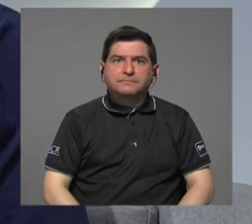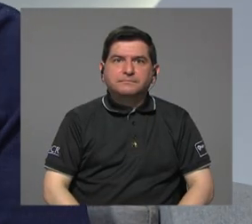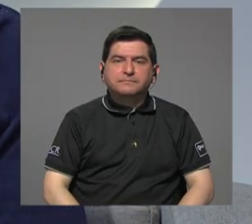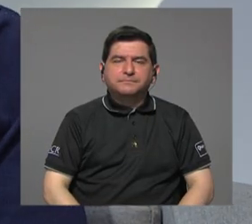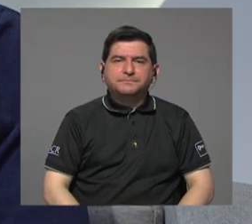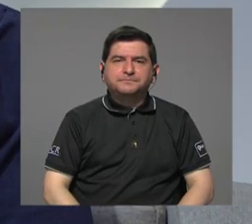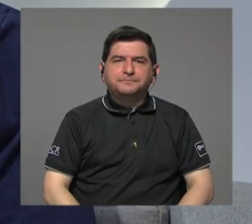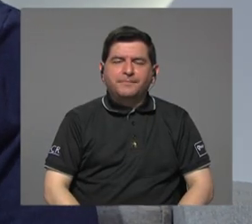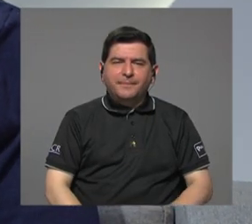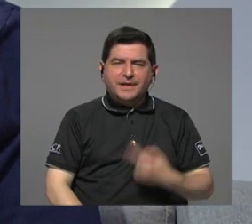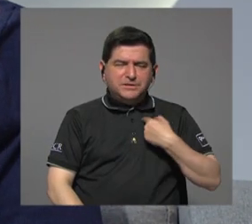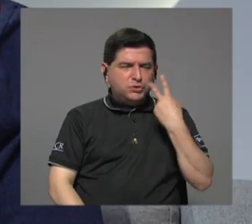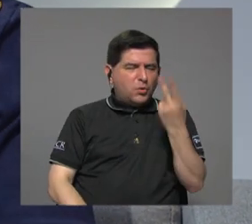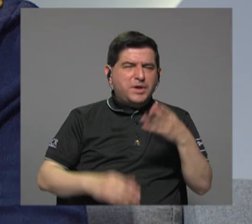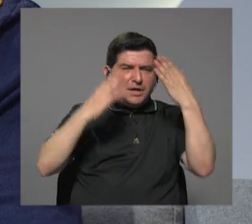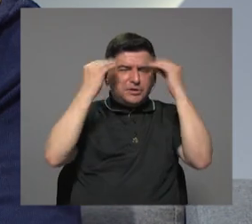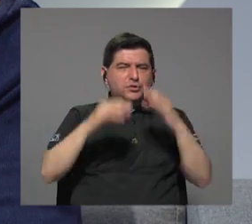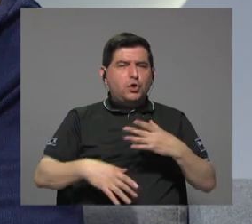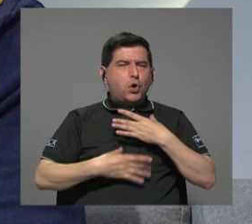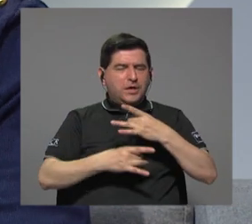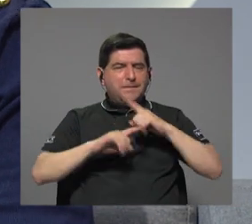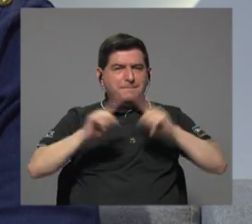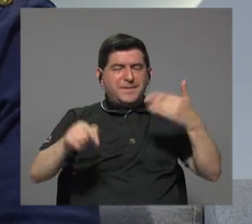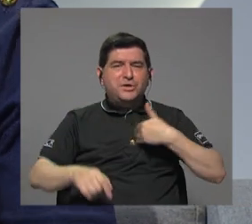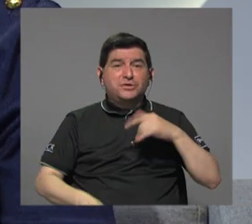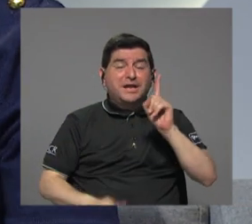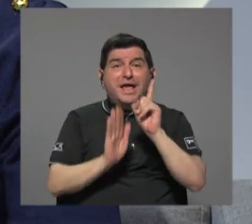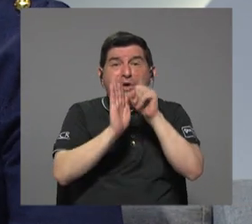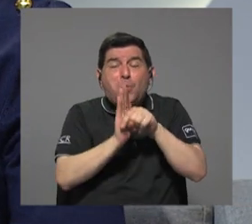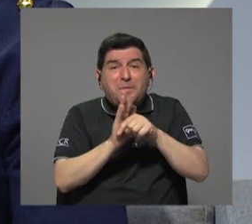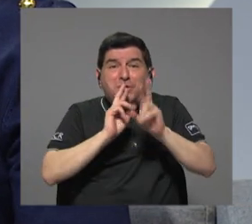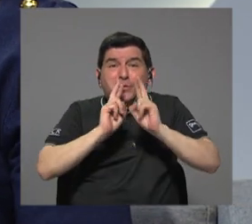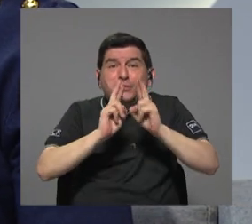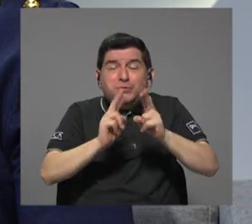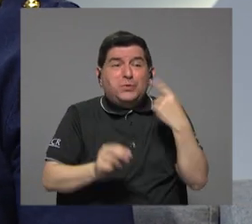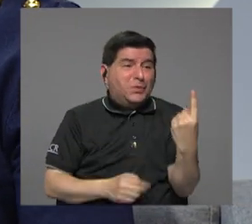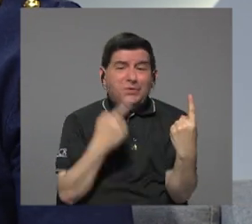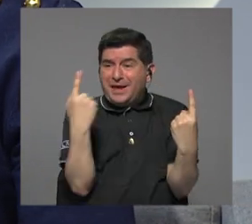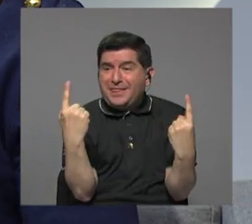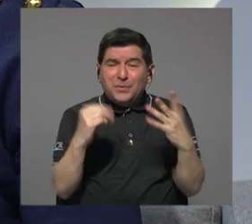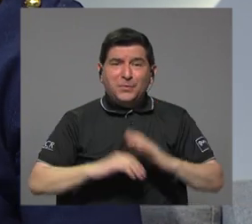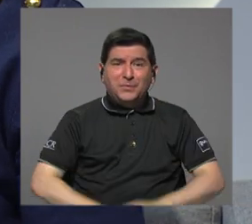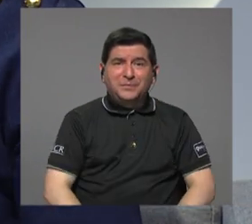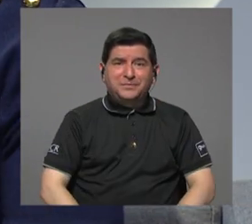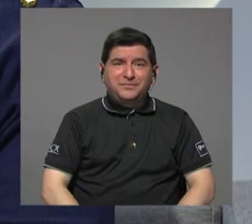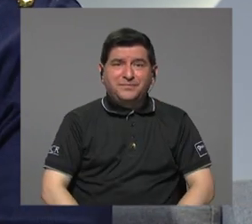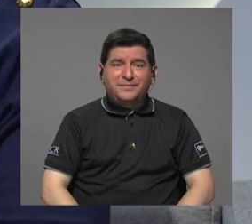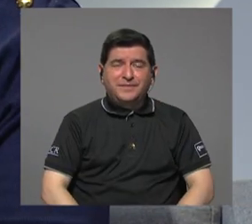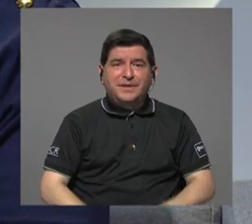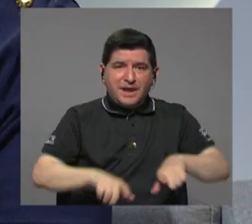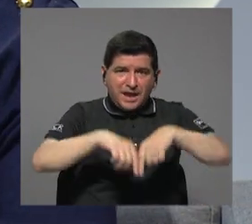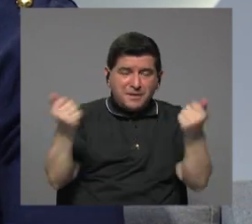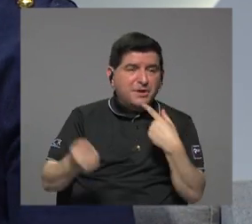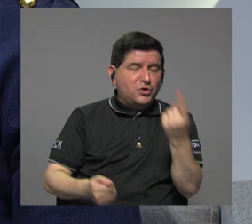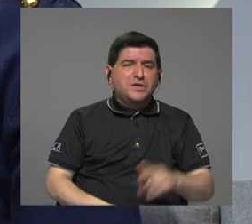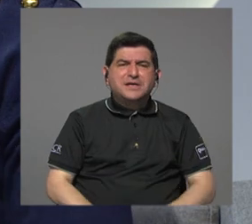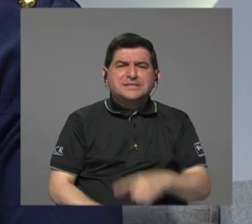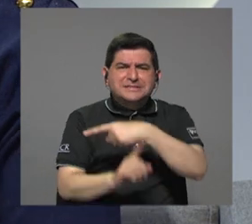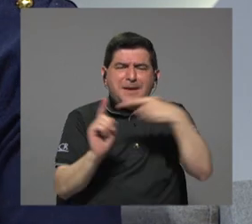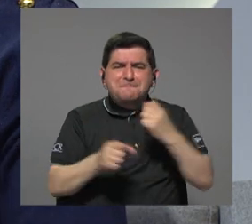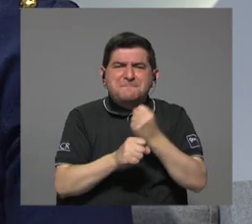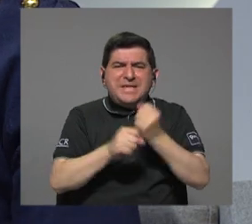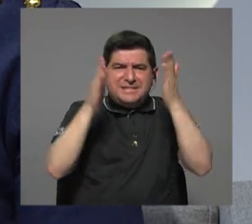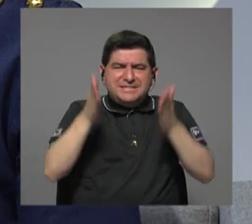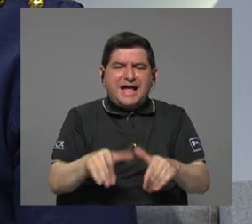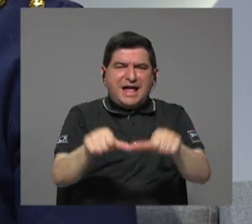estaba viendo unos datos muy interesantes pero tenemos solo un minuto de respuesta para cada uno de ellos el semanario en algún momento dice casi la mitad de los